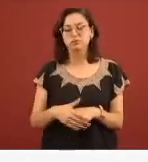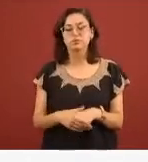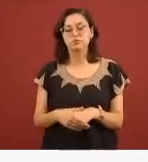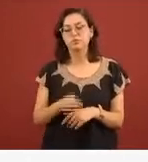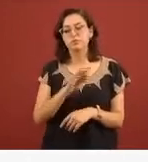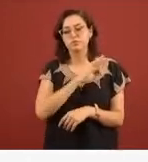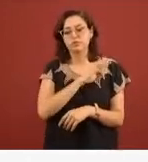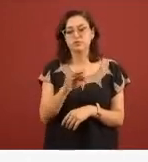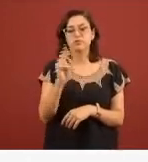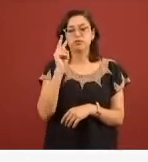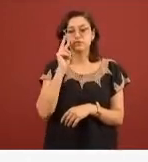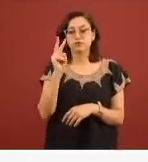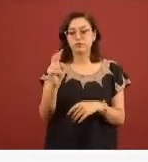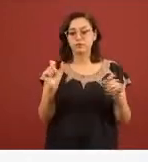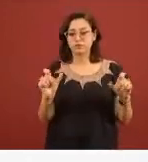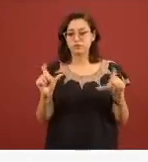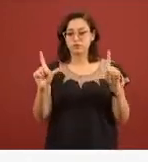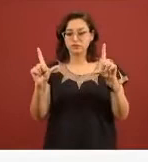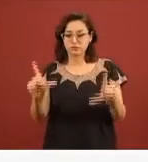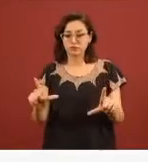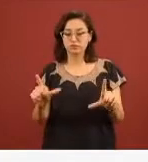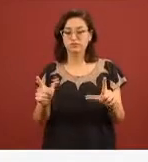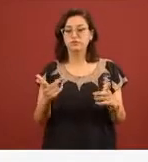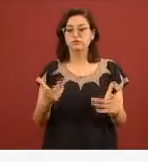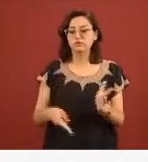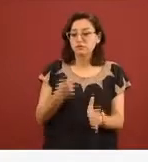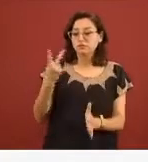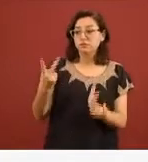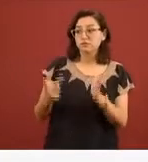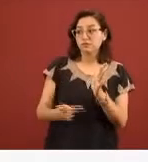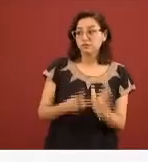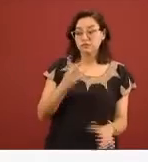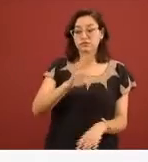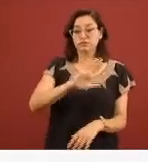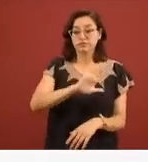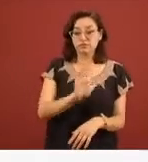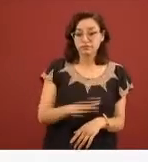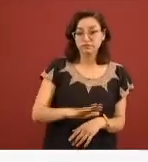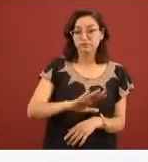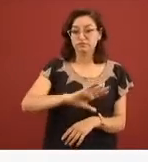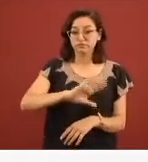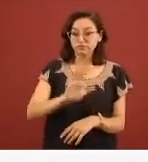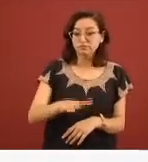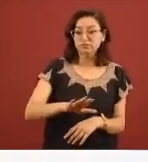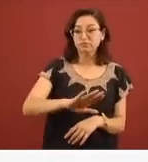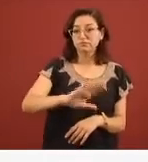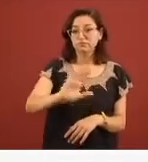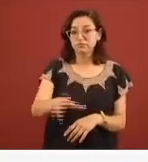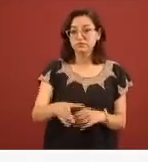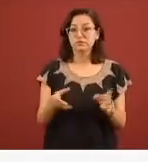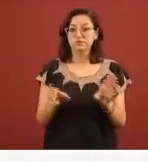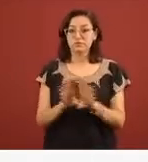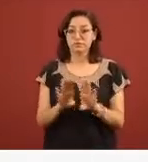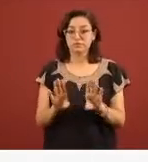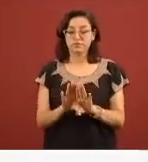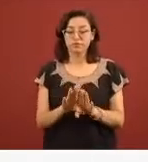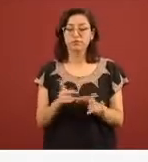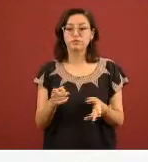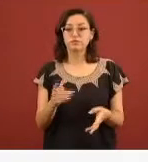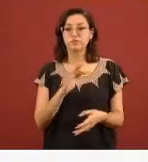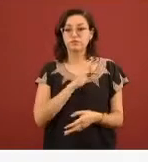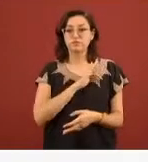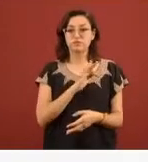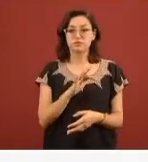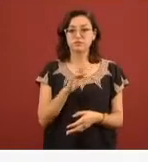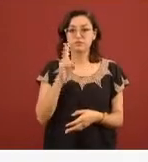poco es ver cómo va la tendencia de la ocurrencia de cómo están sucediendo las defunciones, ¿no? Y aquí